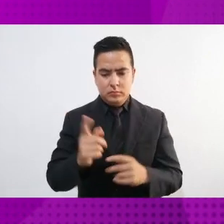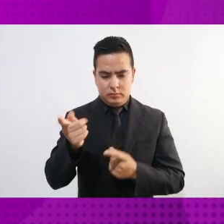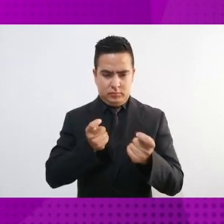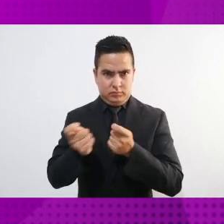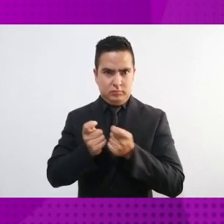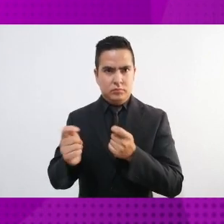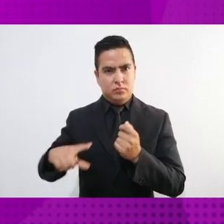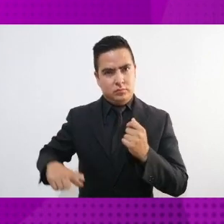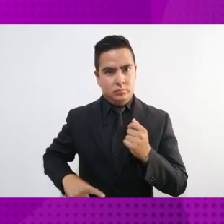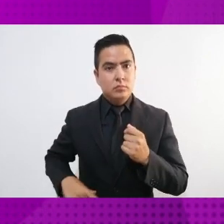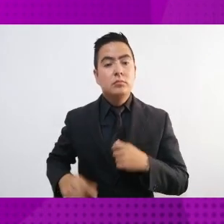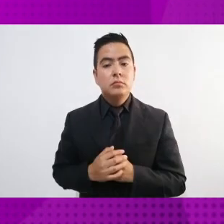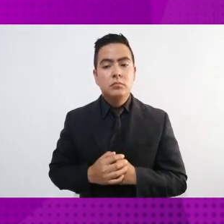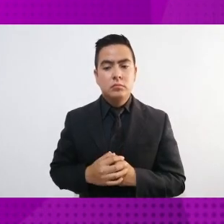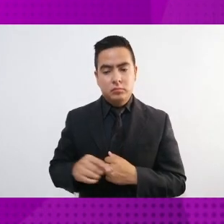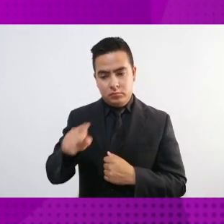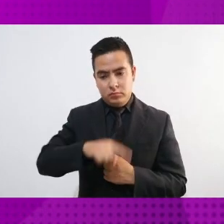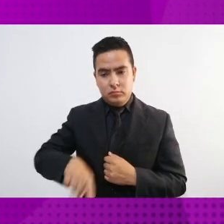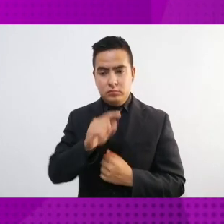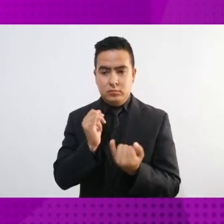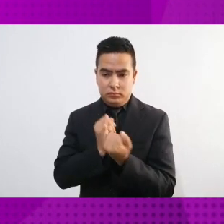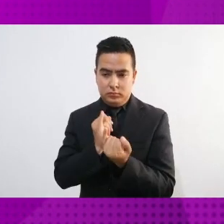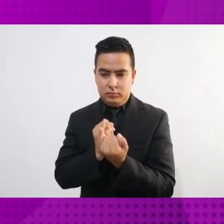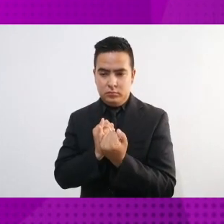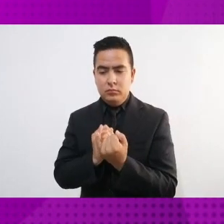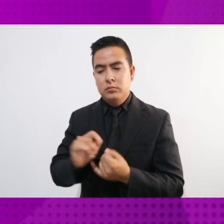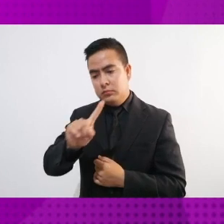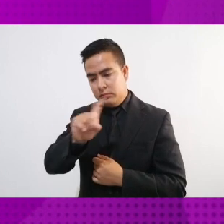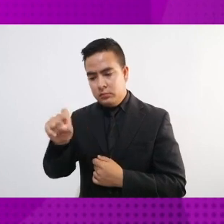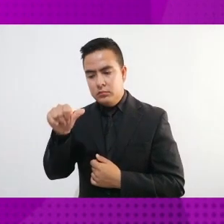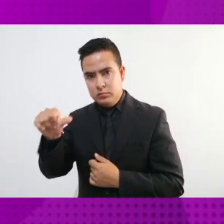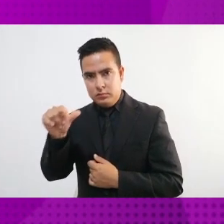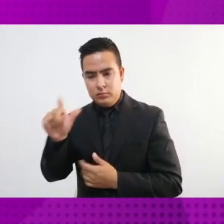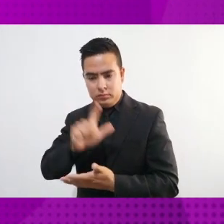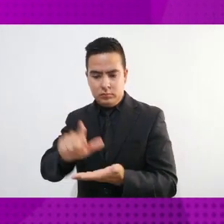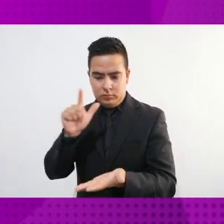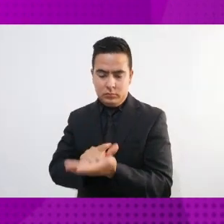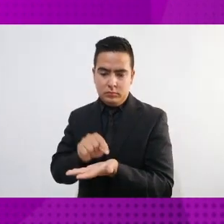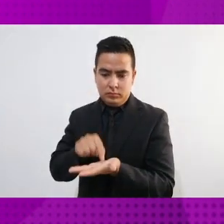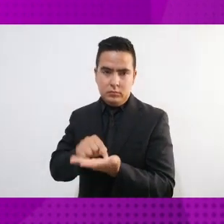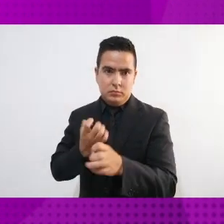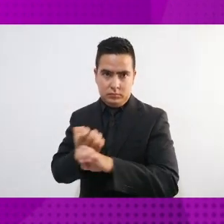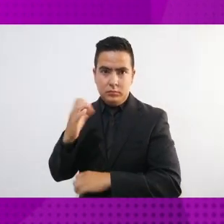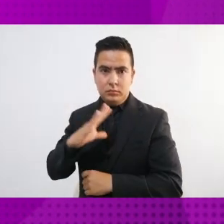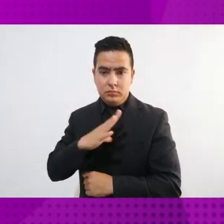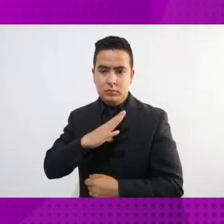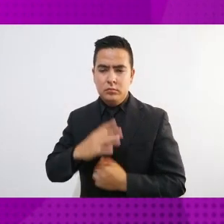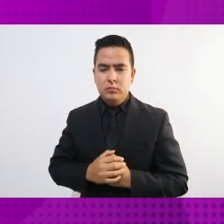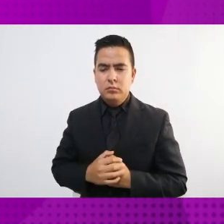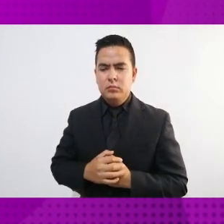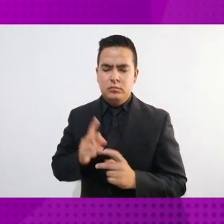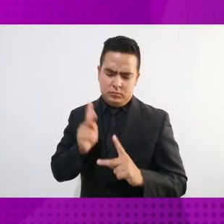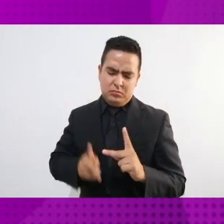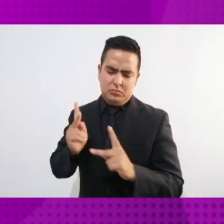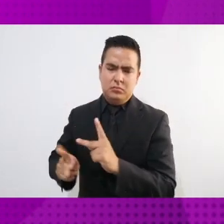y que luego se replica a nivel estatal en el 116. Para quienes nos escuchan, bueno, esto es importante,